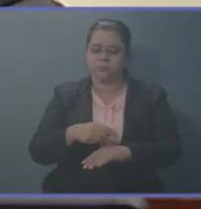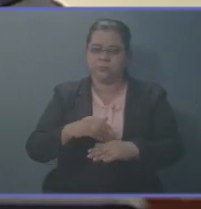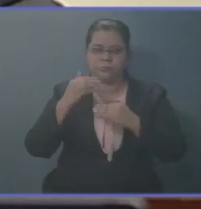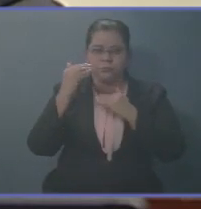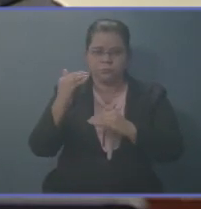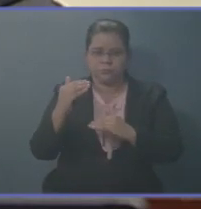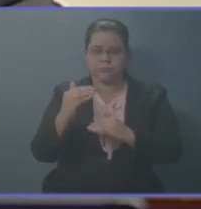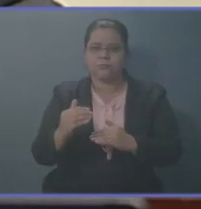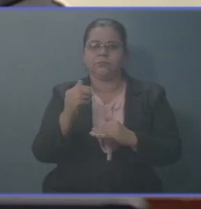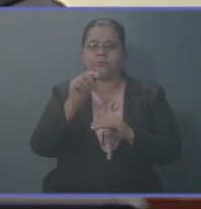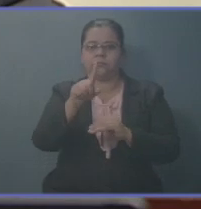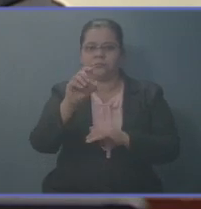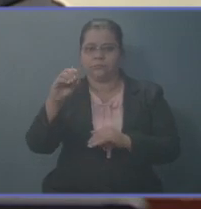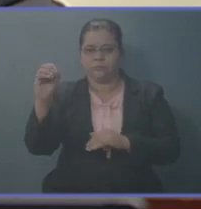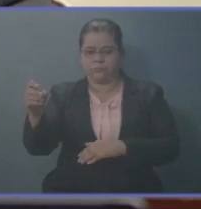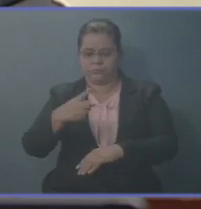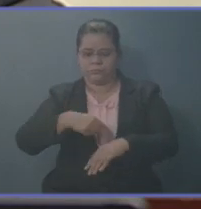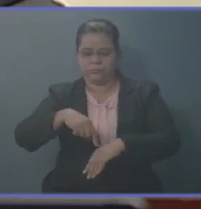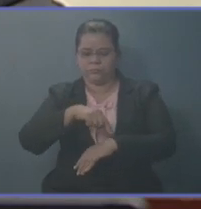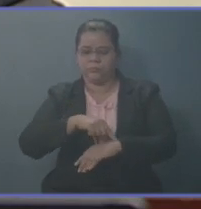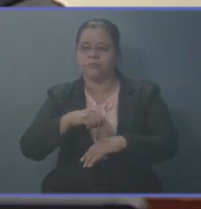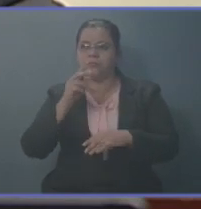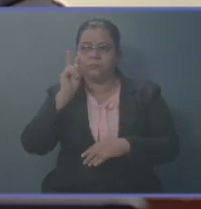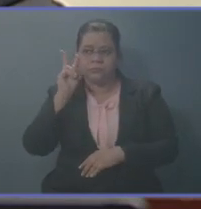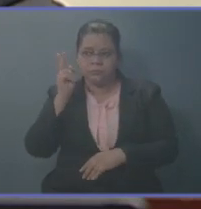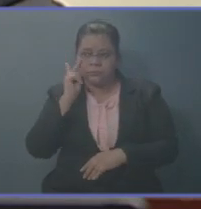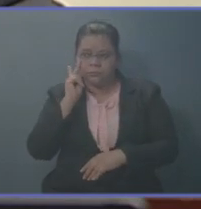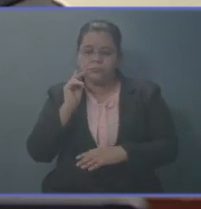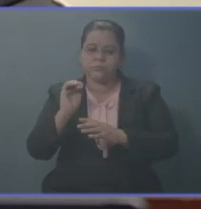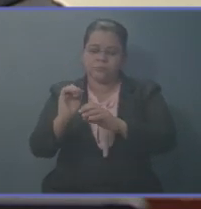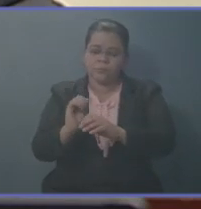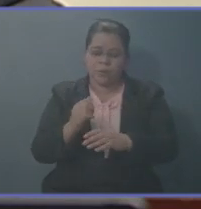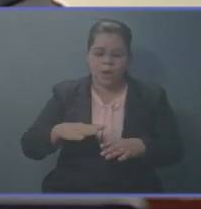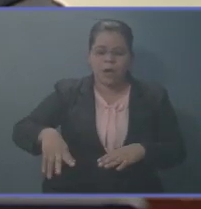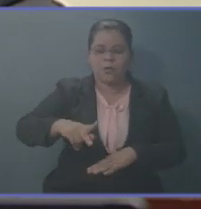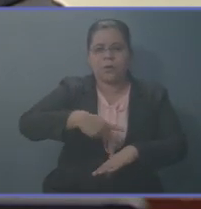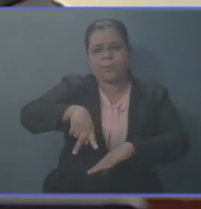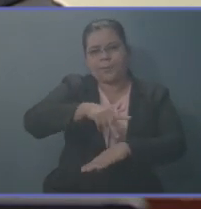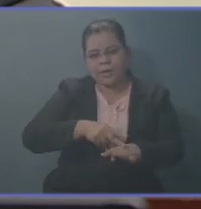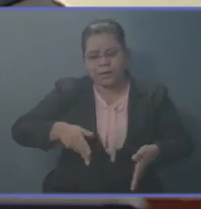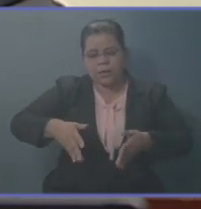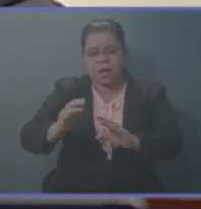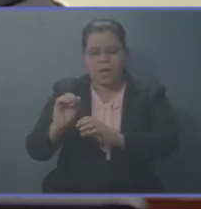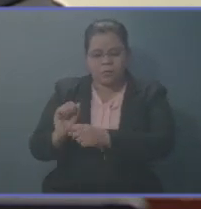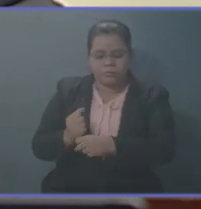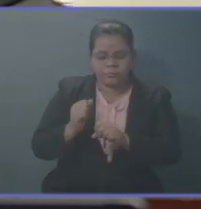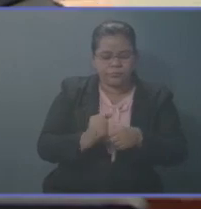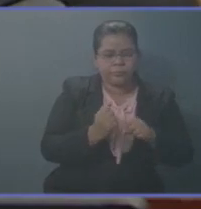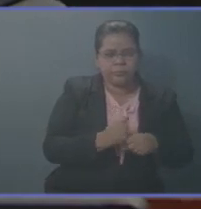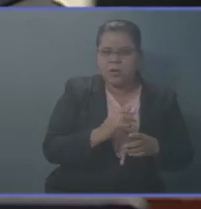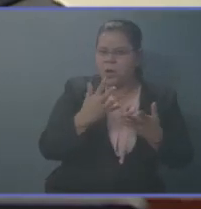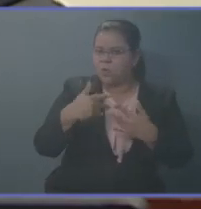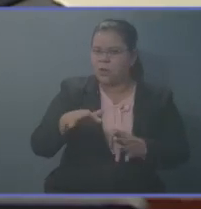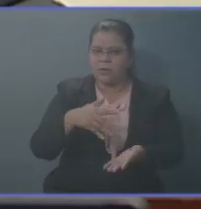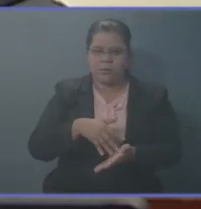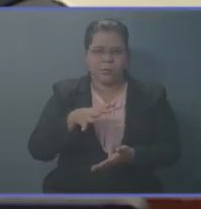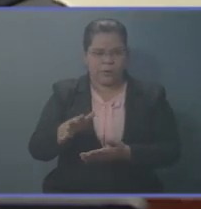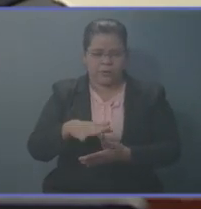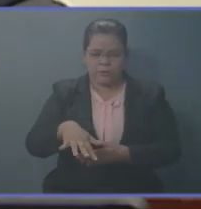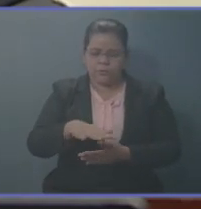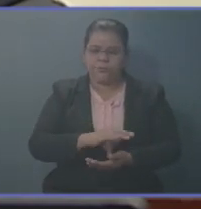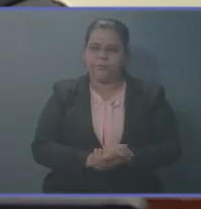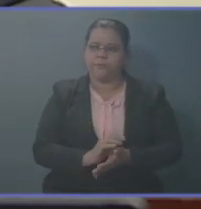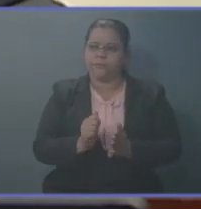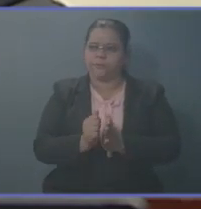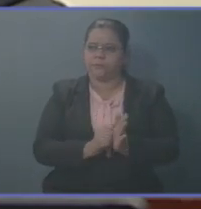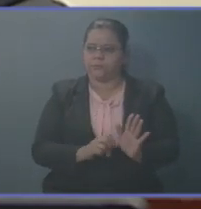de 100 horas, el cual consistirá en limpieza de parques, calles, plazas o lugares públicos.